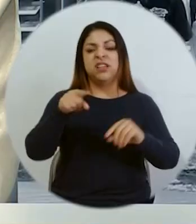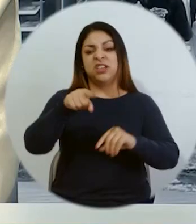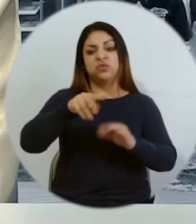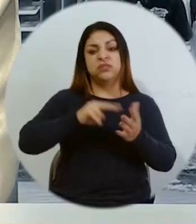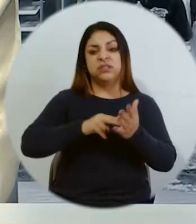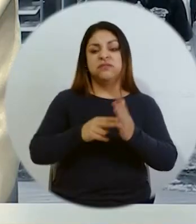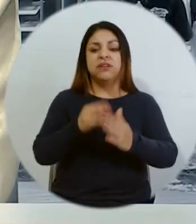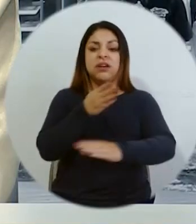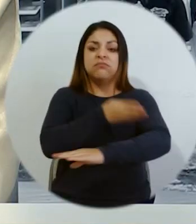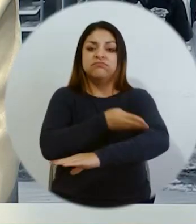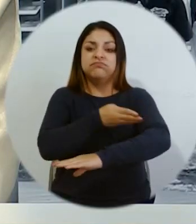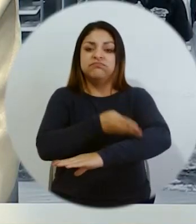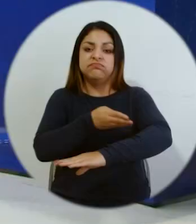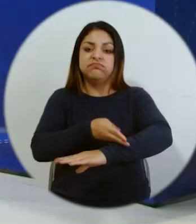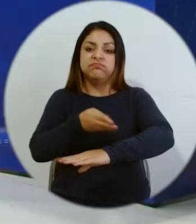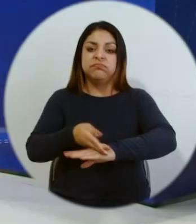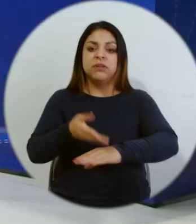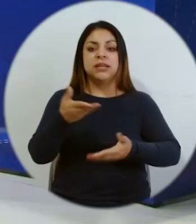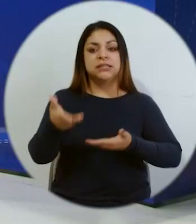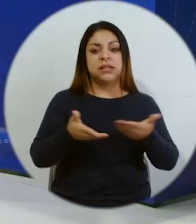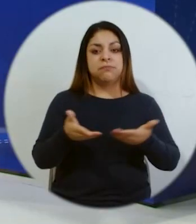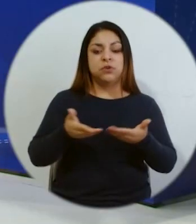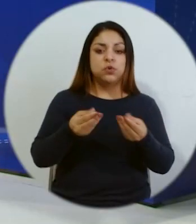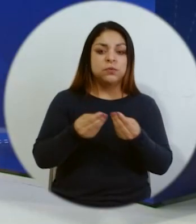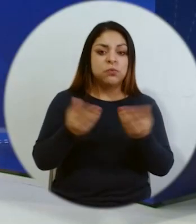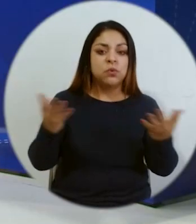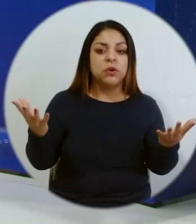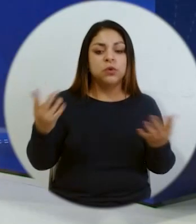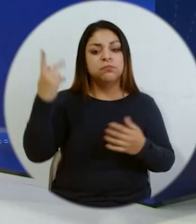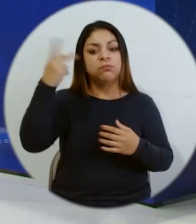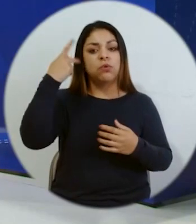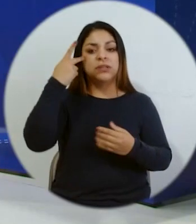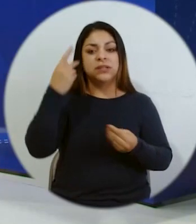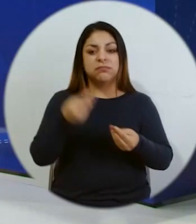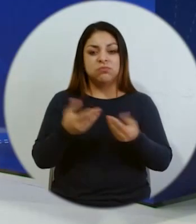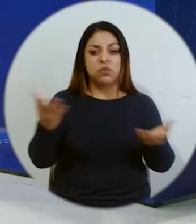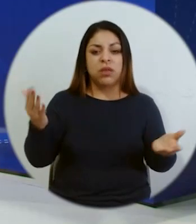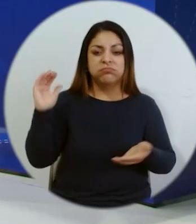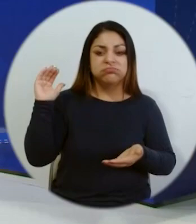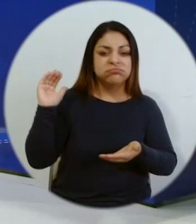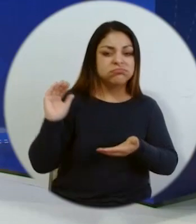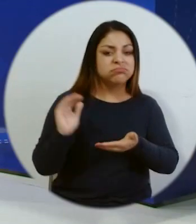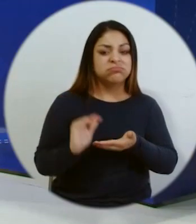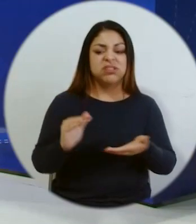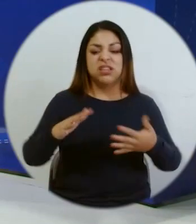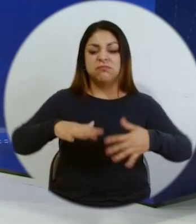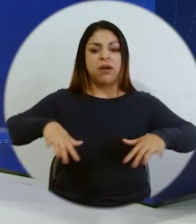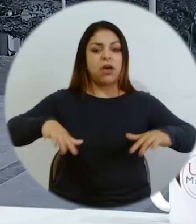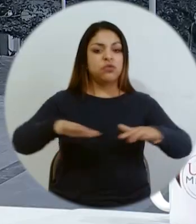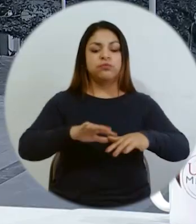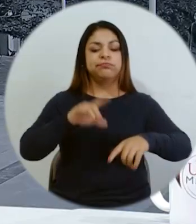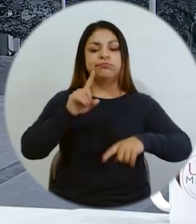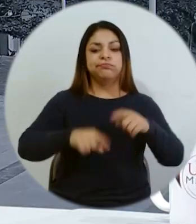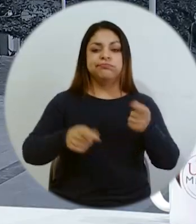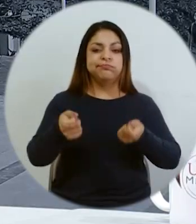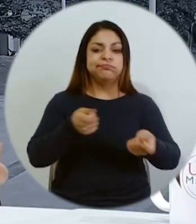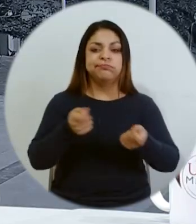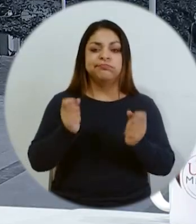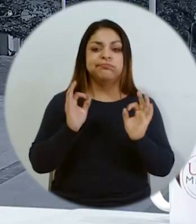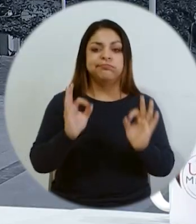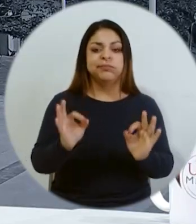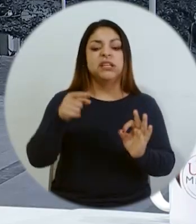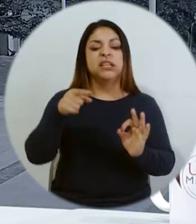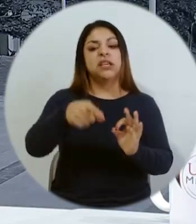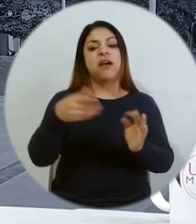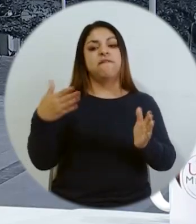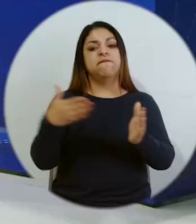de los servicios públicos y de las políticas públicas y en consecuencia más espacios para dificultades que no se van a manejar bien y que van a terminar